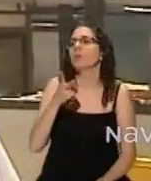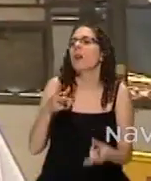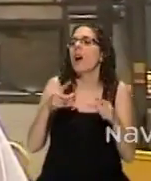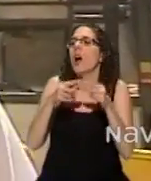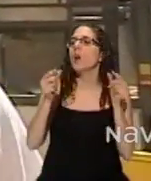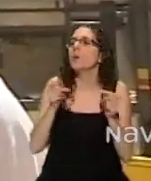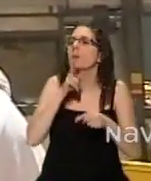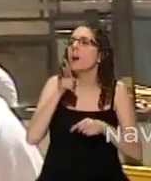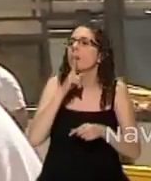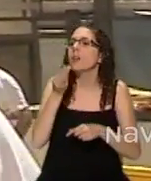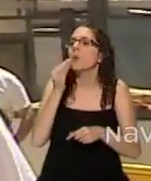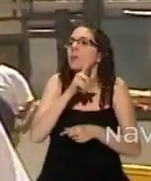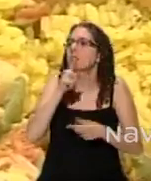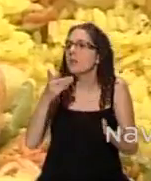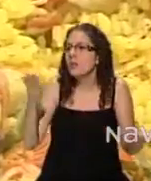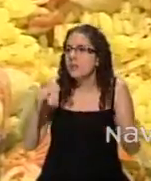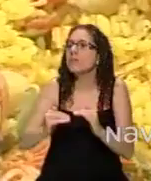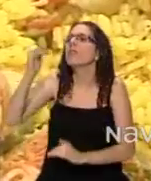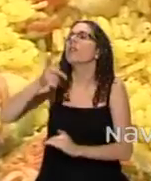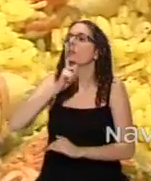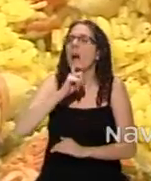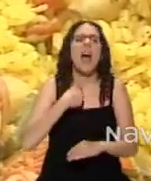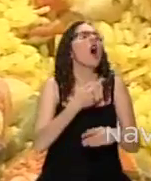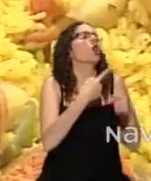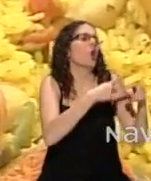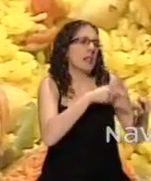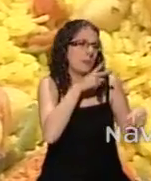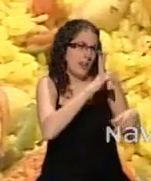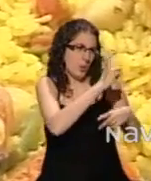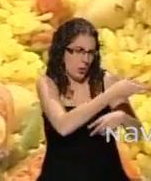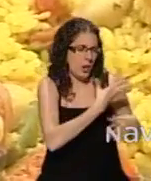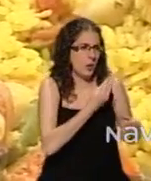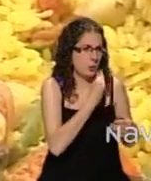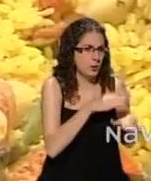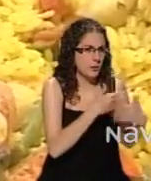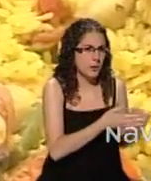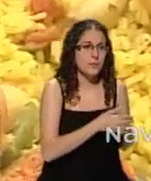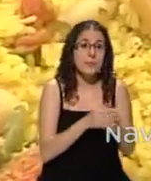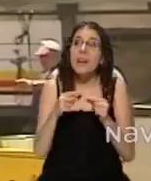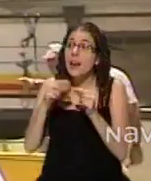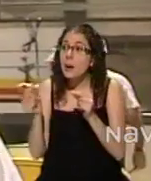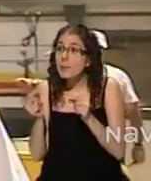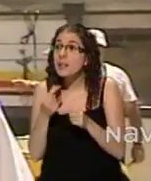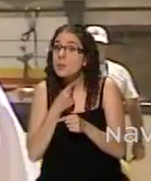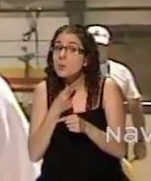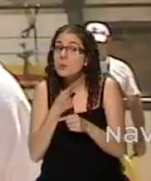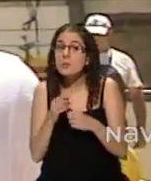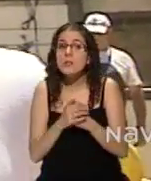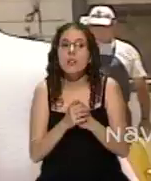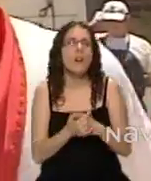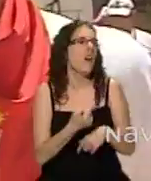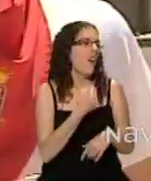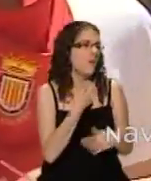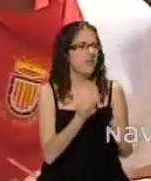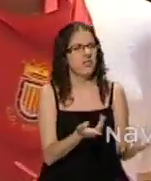Que ya como otras verduras, que están mejor. ¿Y las gambas? ¿Os pegáis por las gambas? Ah, a mí las gambas es que me da pereza pelarlas.